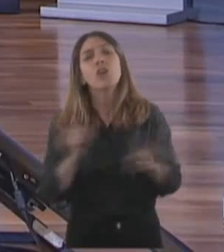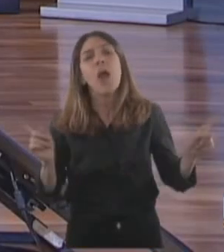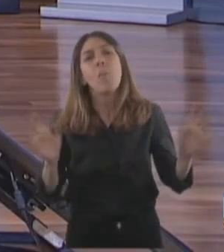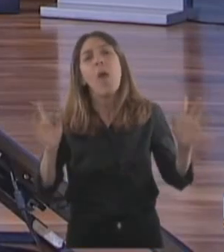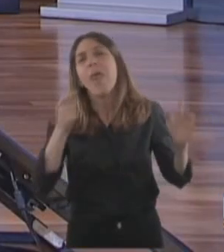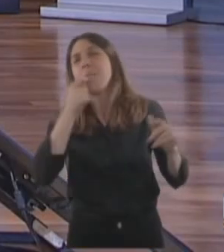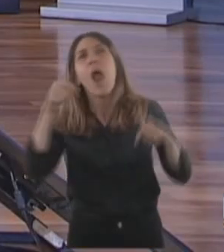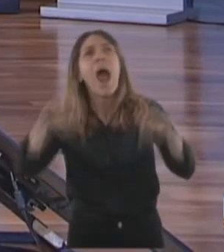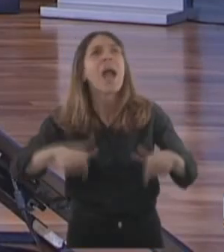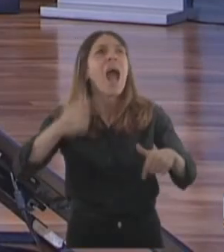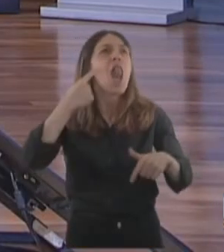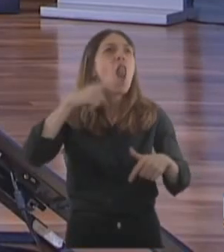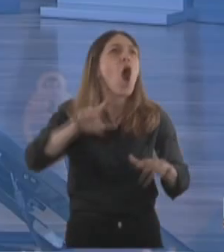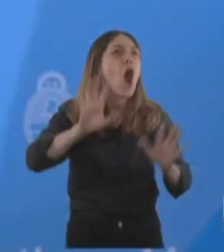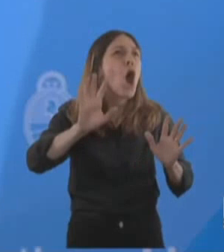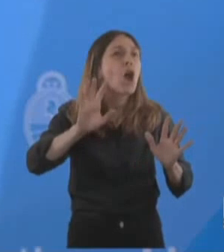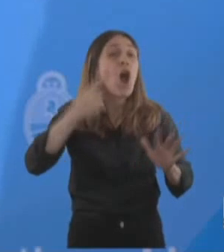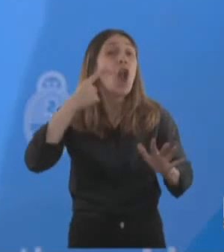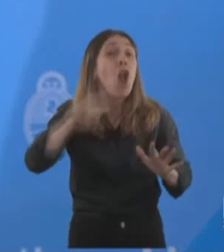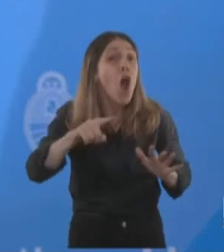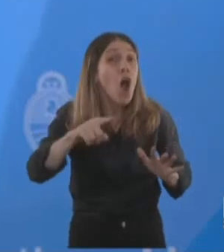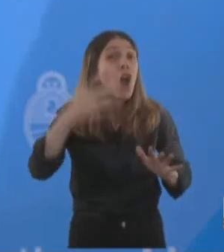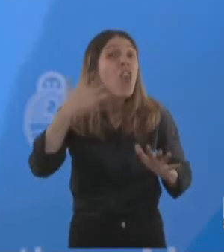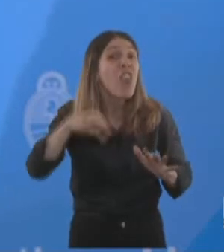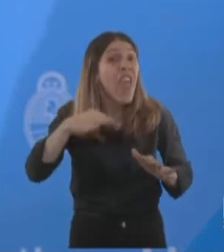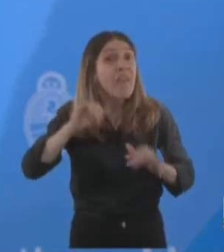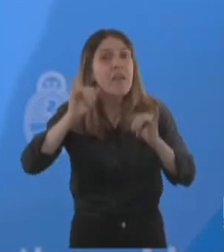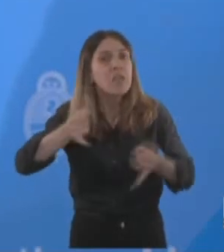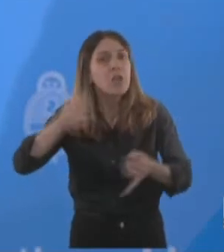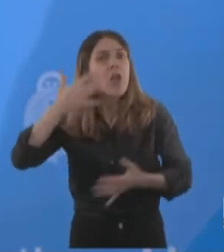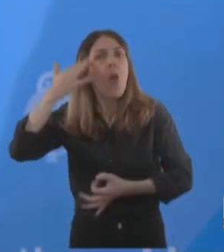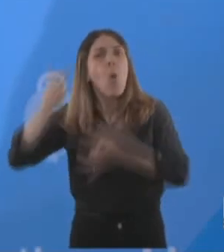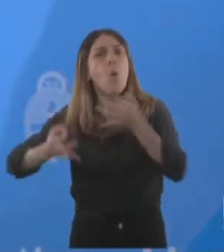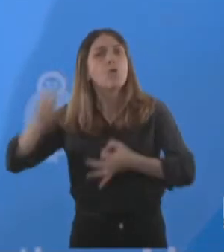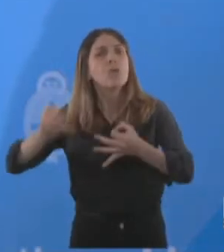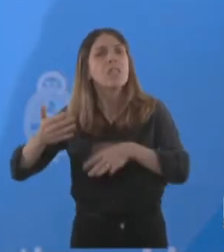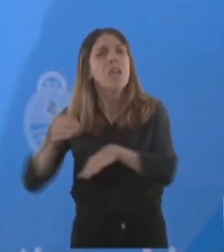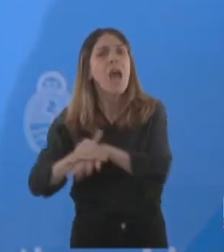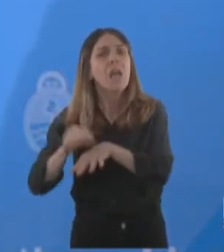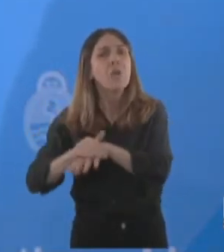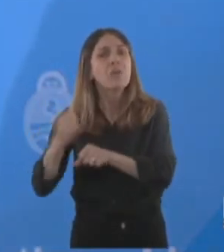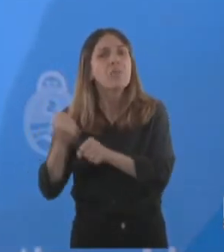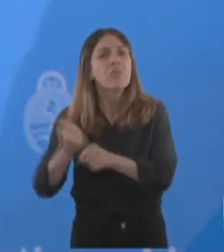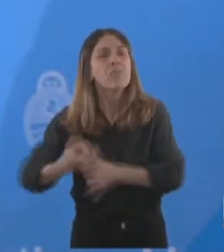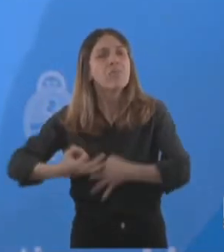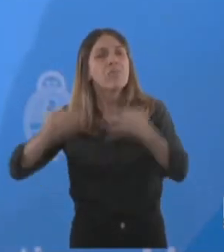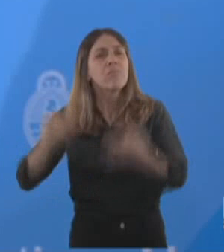acá si no tenemos una justicia que sea corresponsable de la solución del problema.